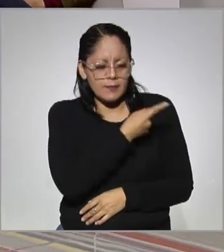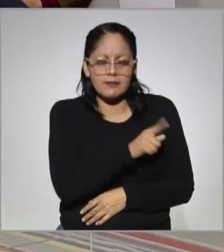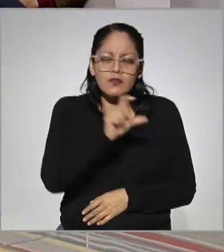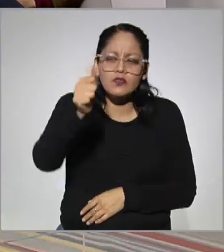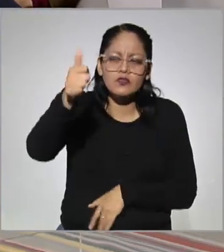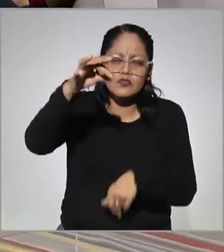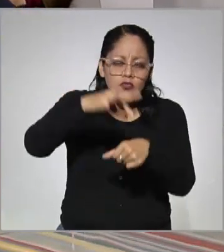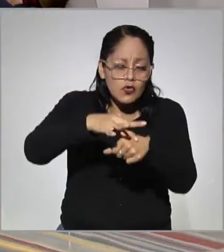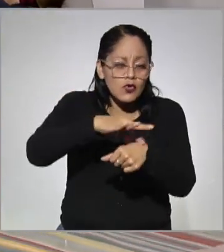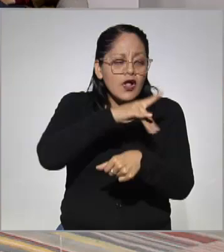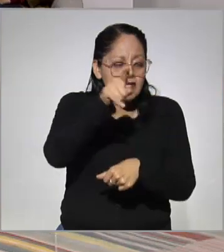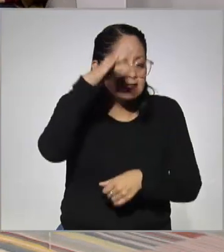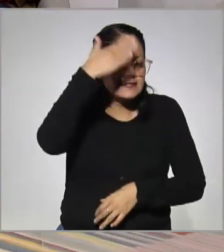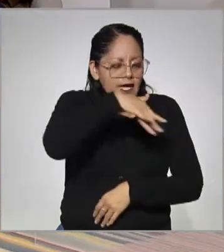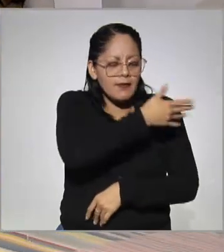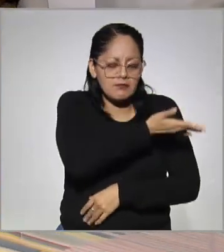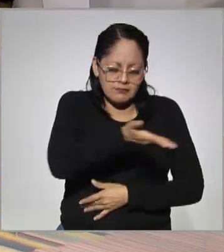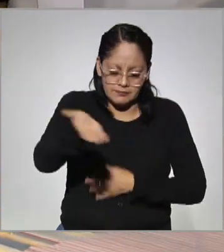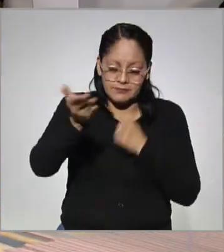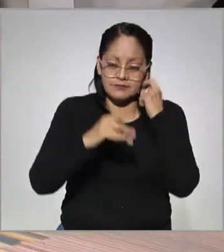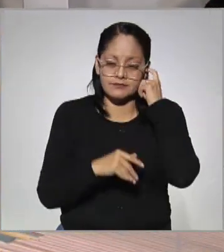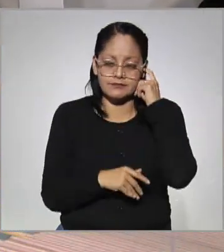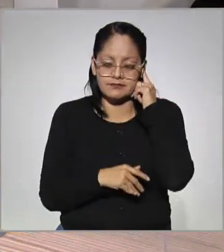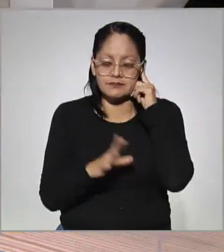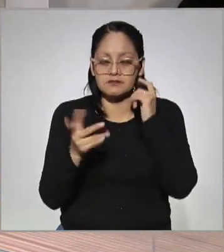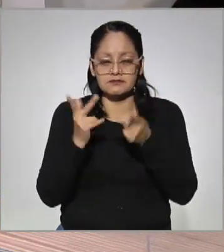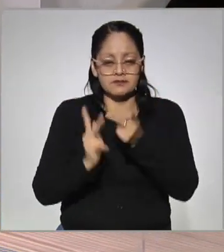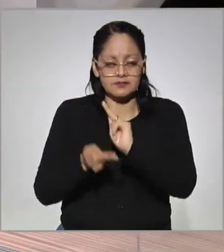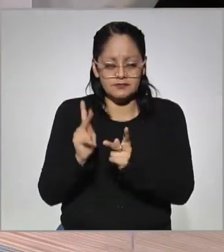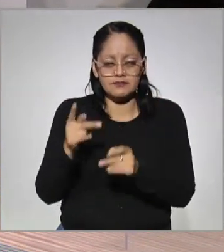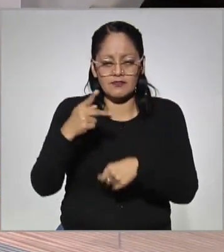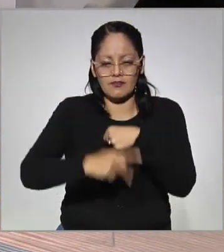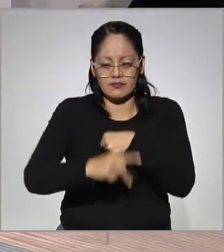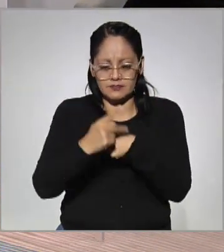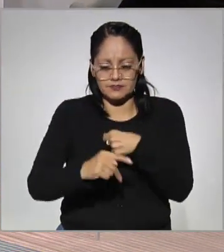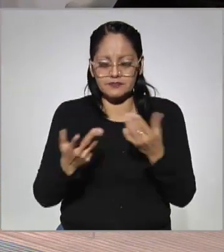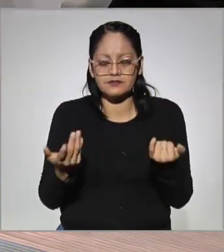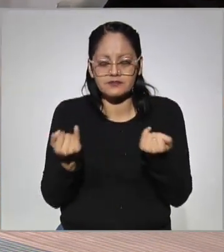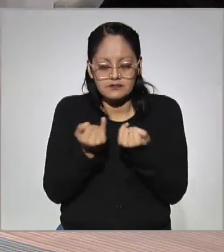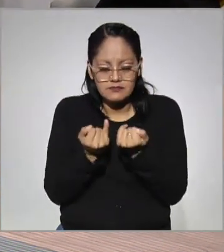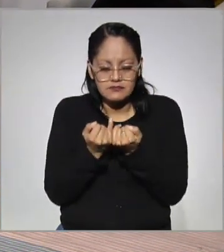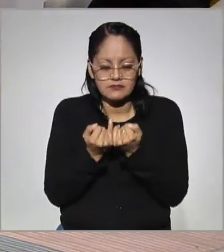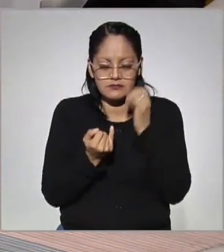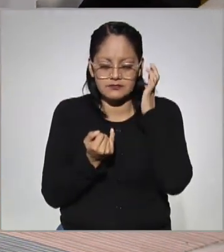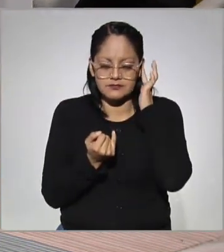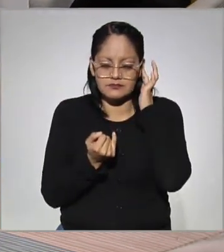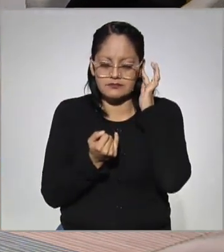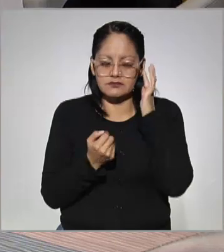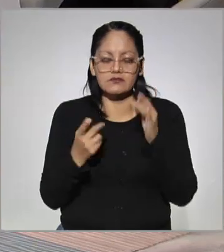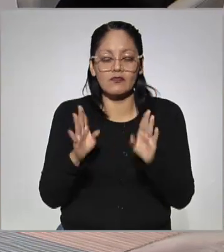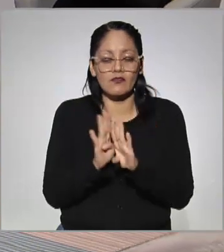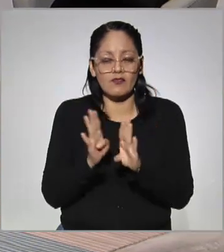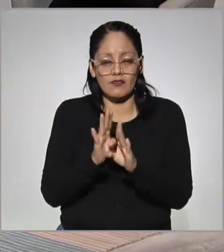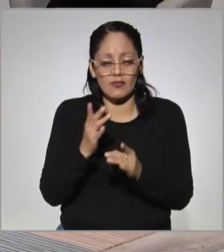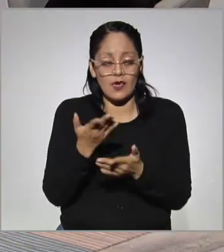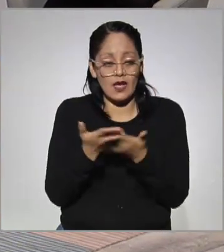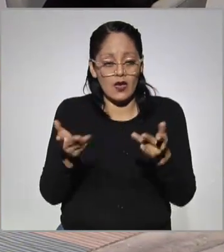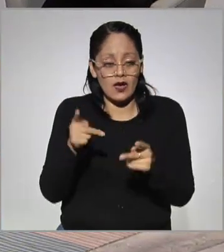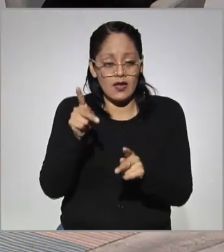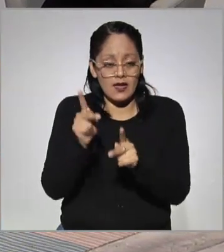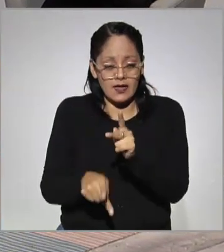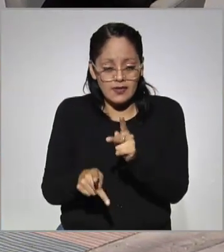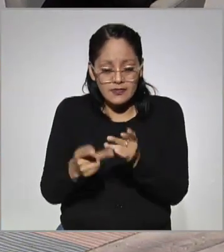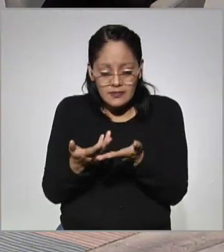se dedica a la colposcopía. Así es. Entonces hemos estado platicando ya de factores de riesgo, de cómo se diagnostica, pero vamos a ver